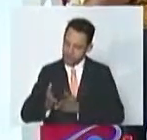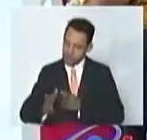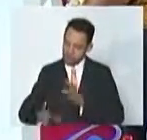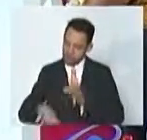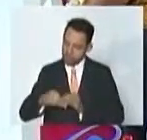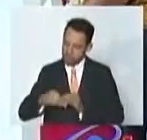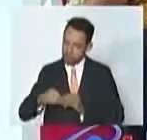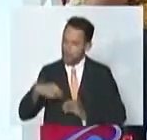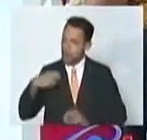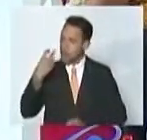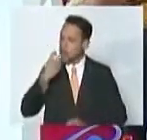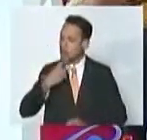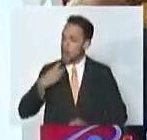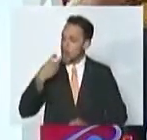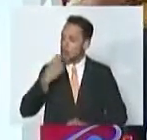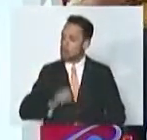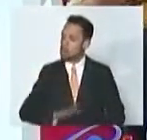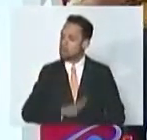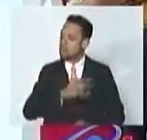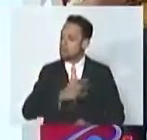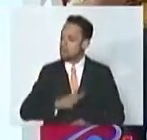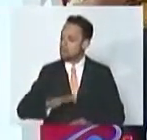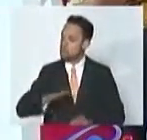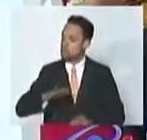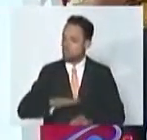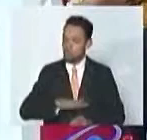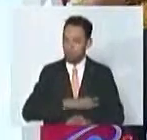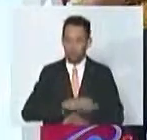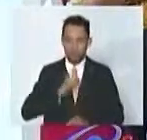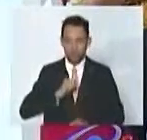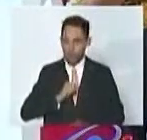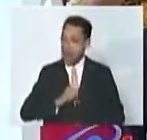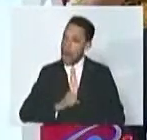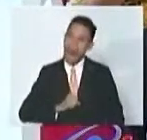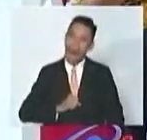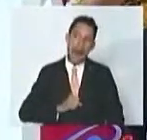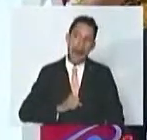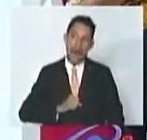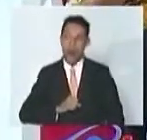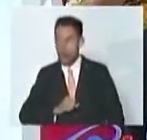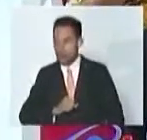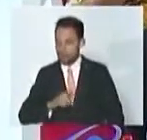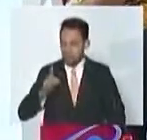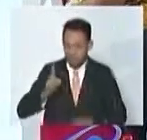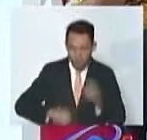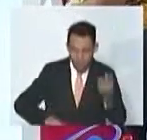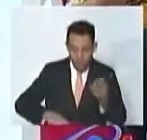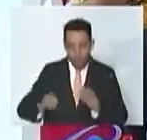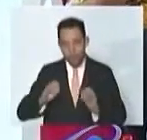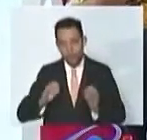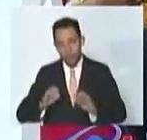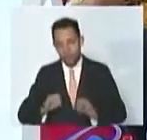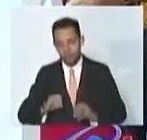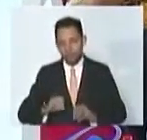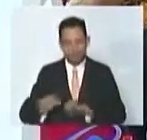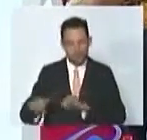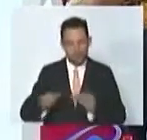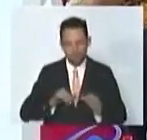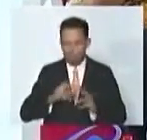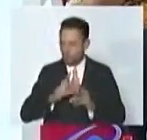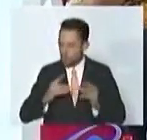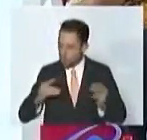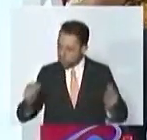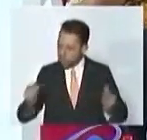ellos cantar, cuál debe ser su tono adecuado, porque no todos los cantantes pues cantan en el mismo tono.